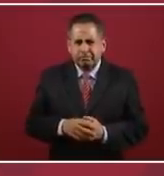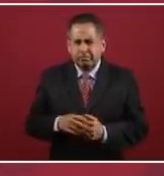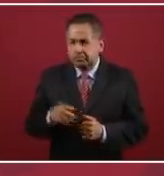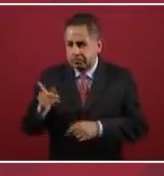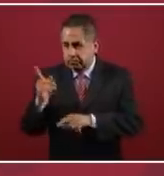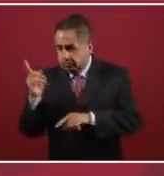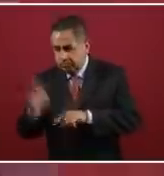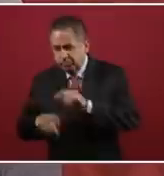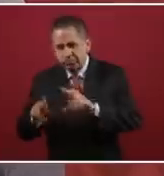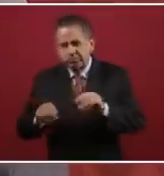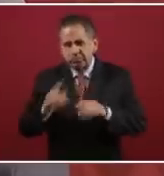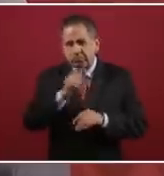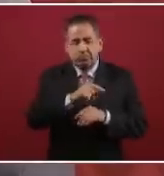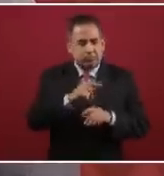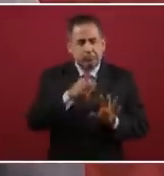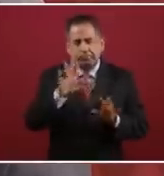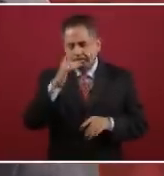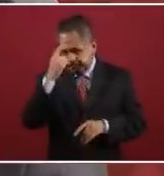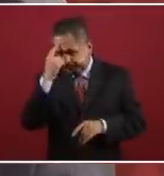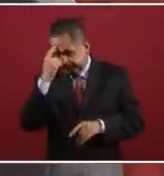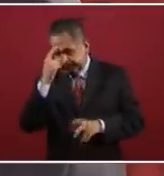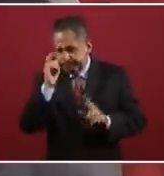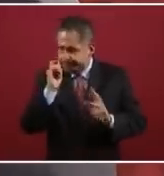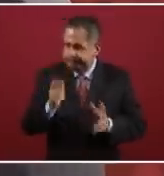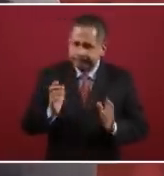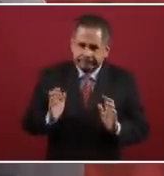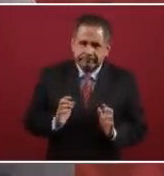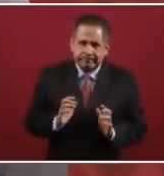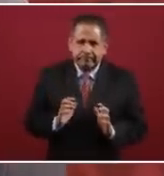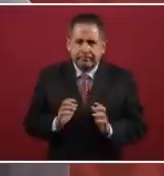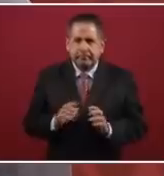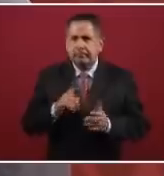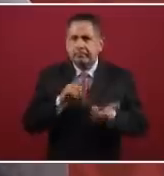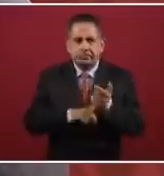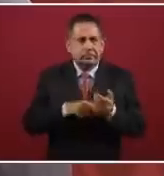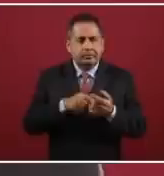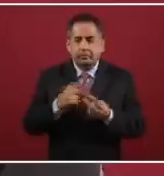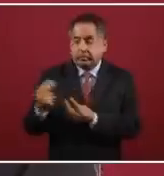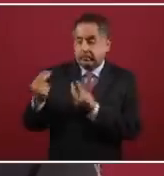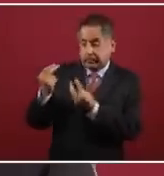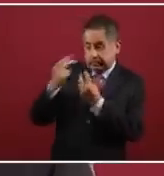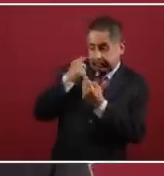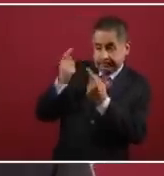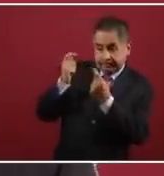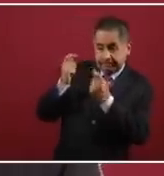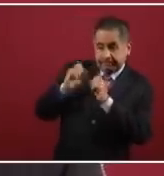medios, sino nada más estar conscientes de que eso es lo que busca.